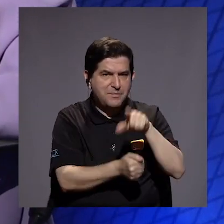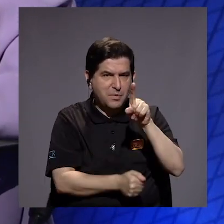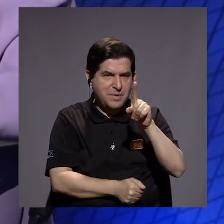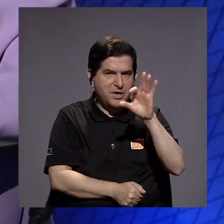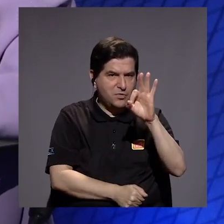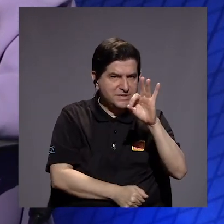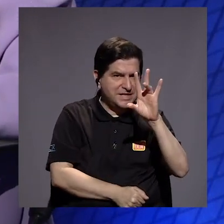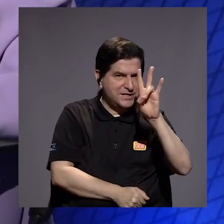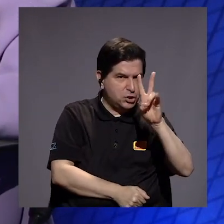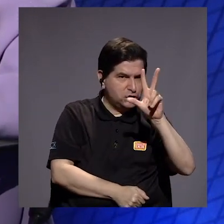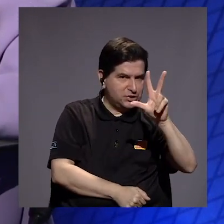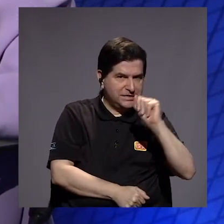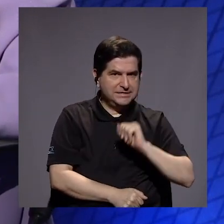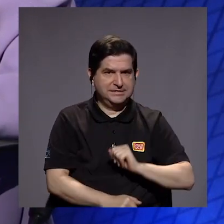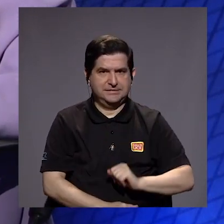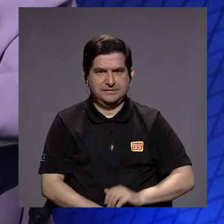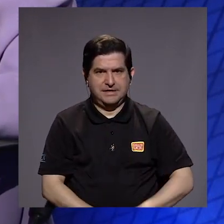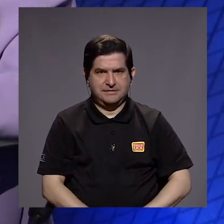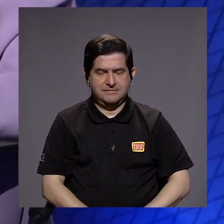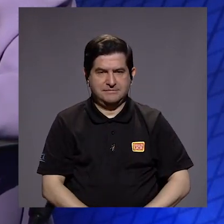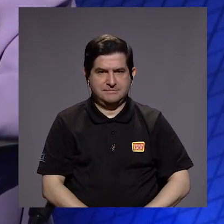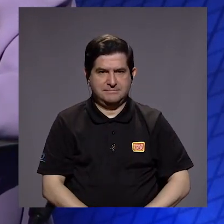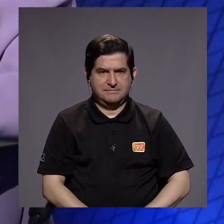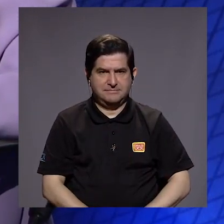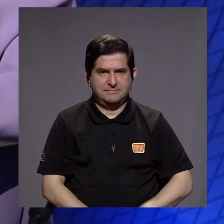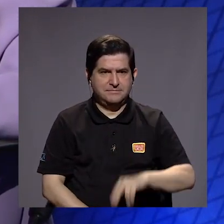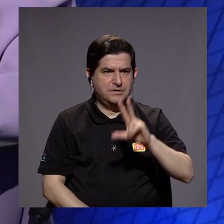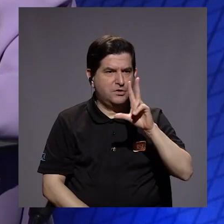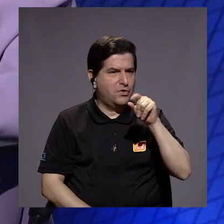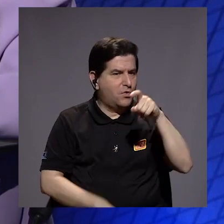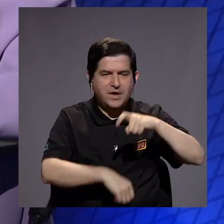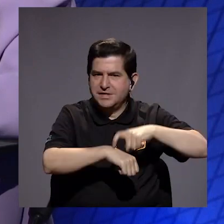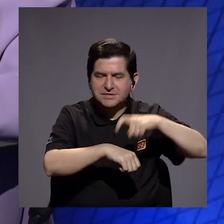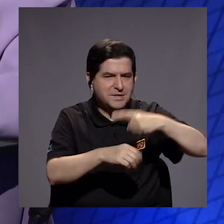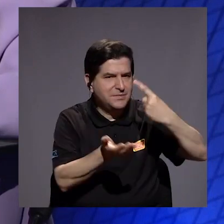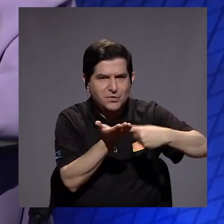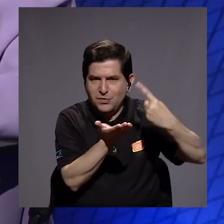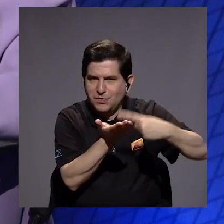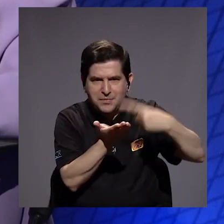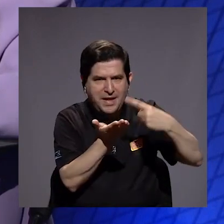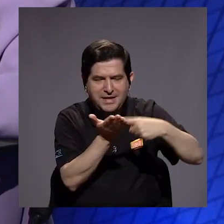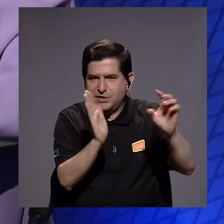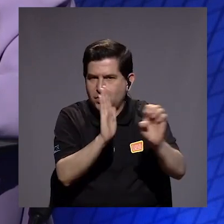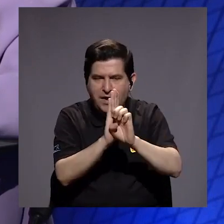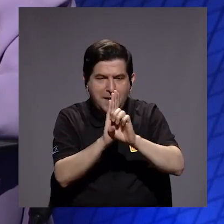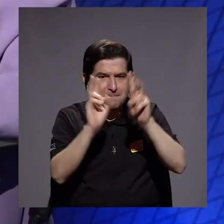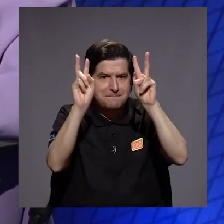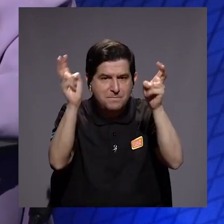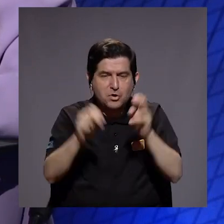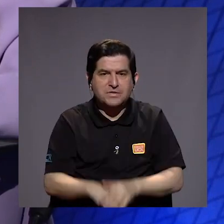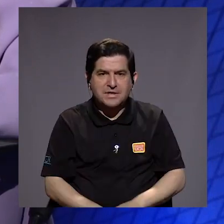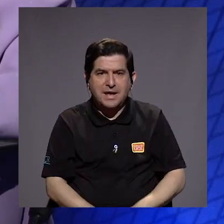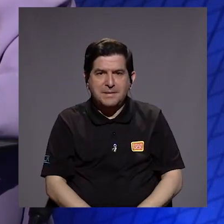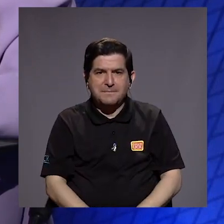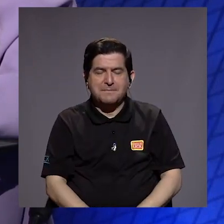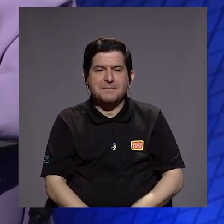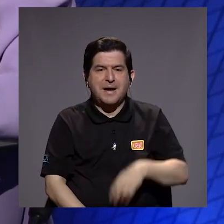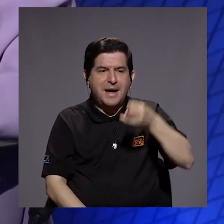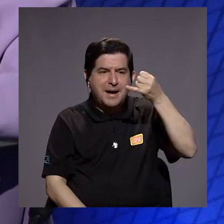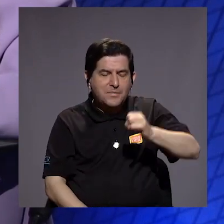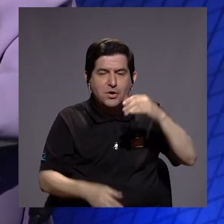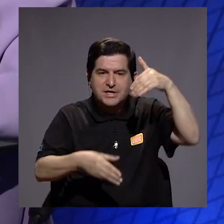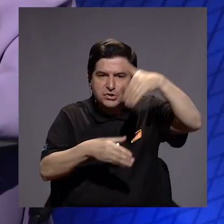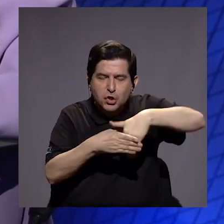de 1973. Todavía no se había discutido, por ejemplo, el tema de la violación en